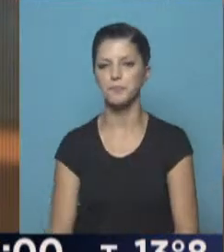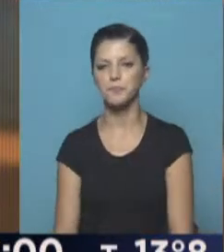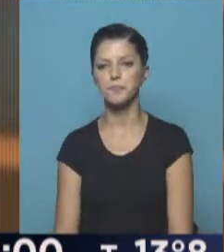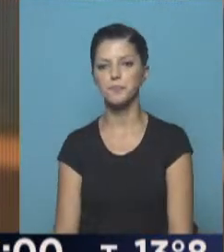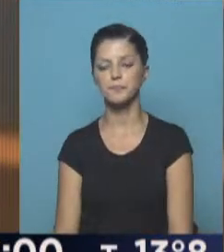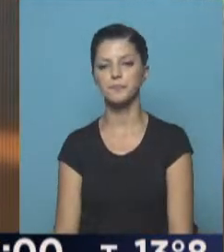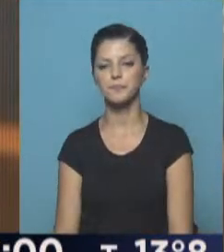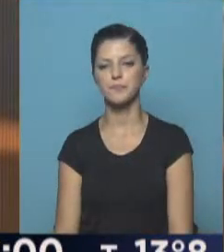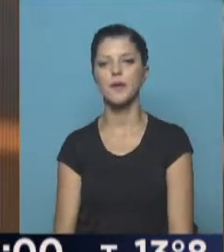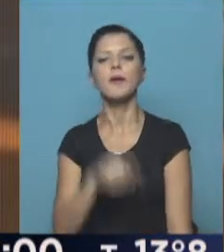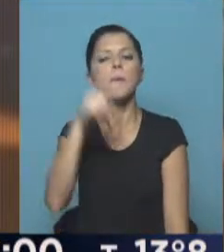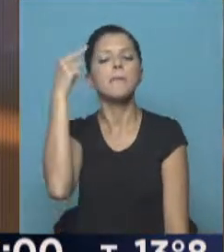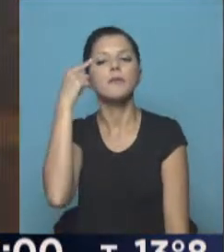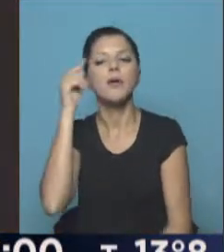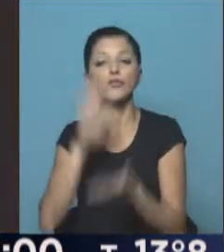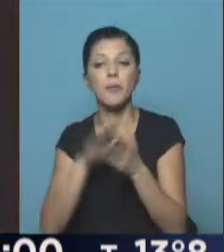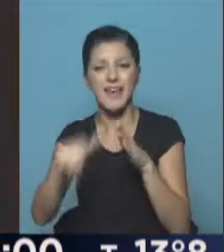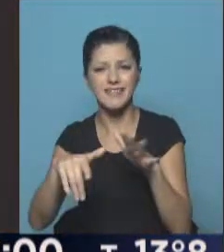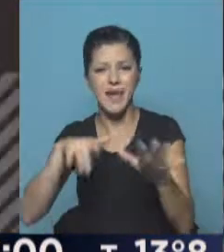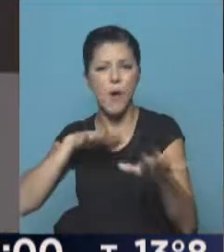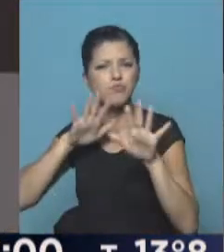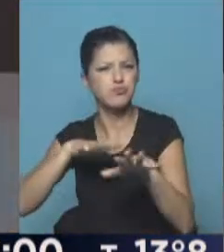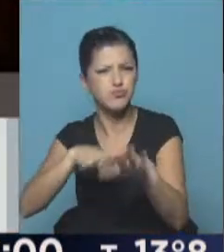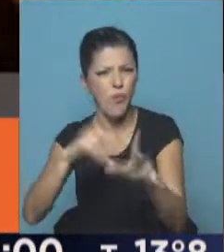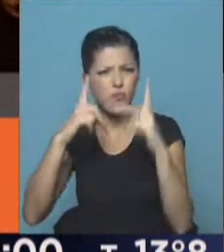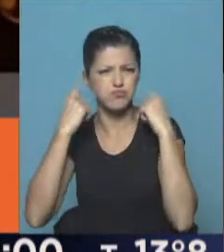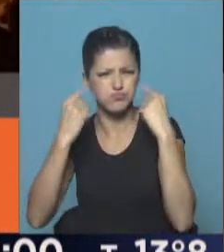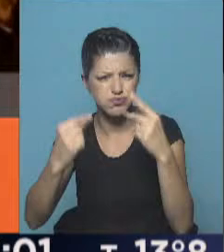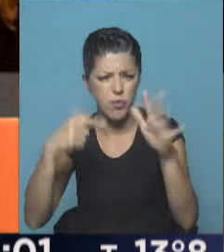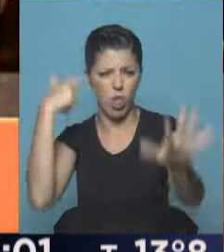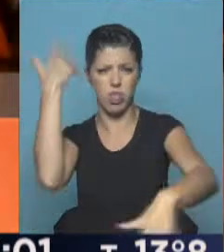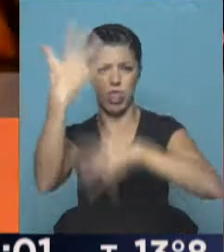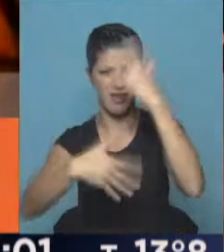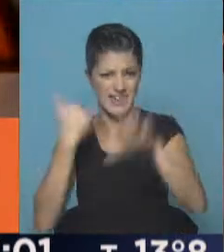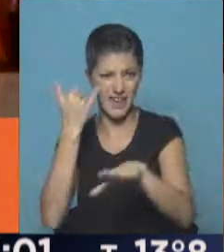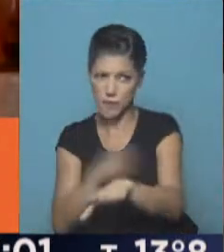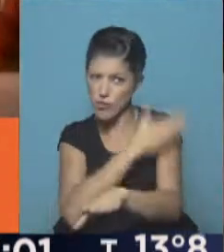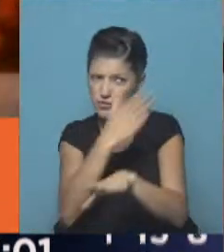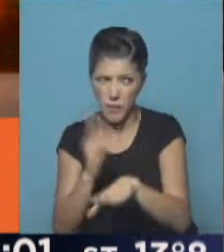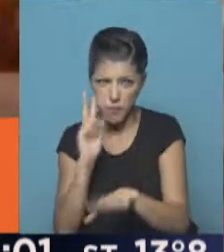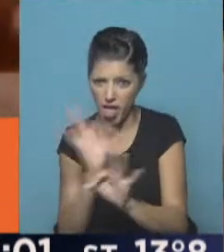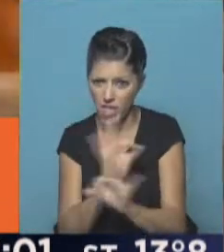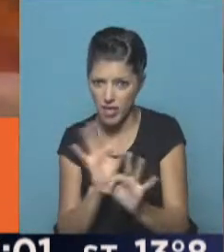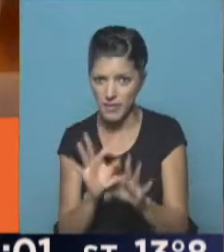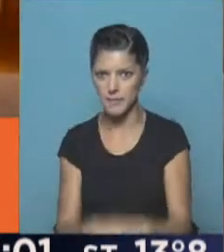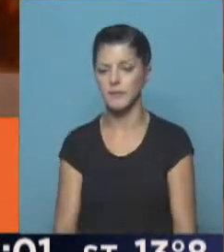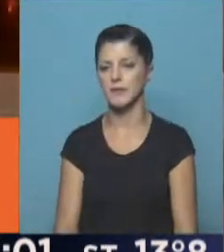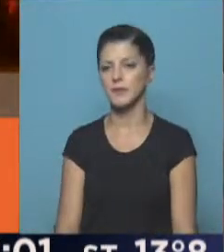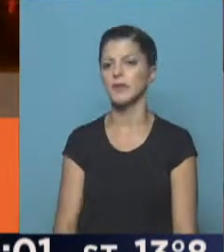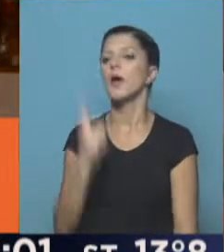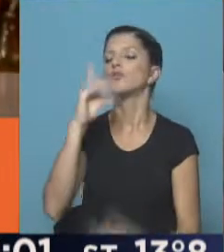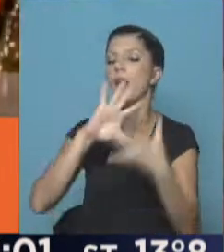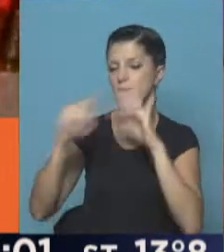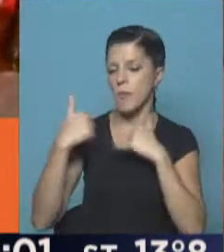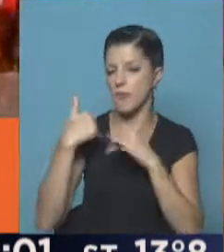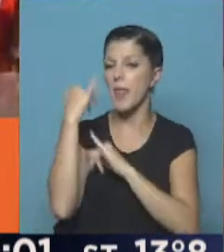estas manifestaciones tan fuertes y tan violentas en un punto que hace rato no se veían? Bueno, creo que son una metáfora muy apta de la situación